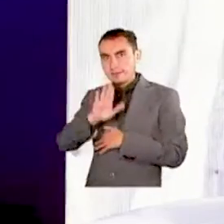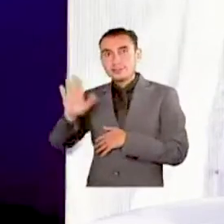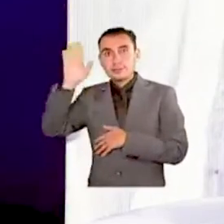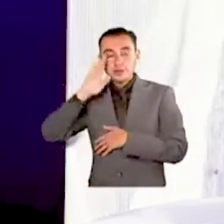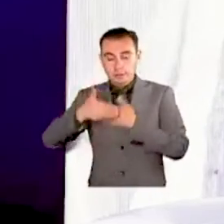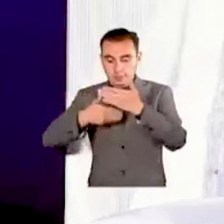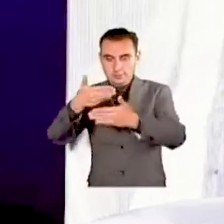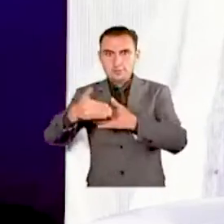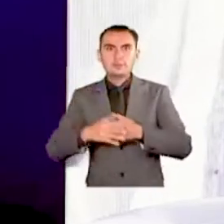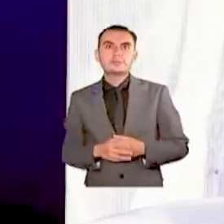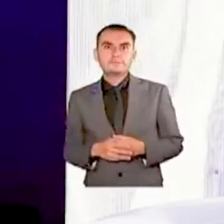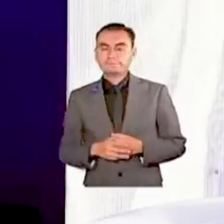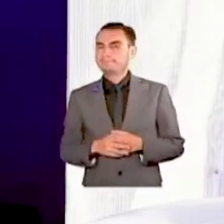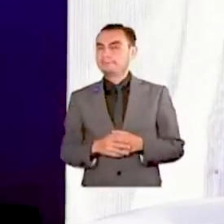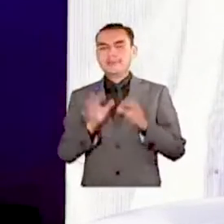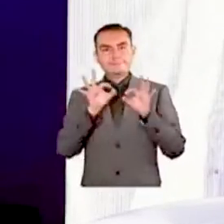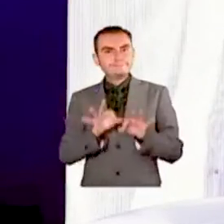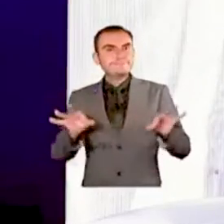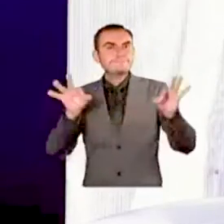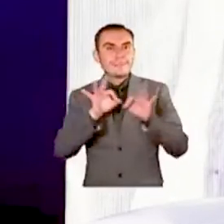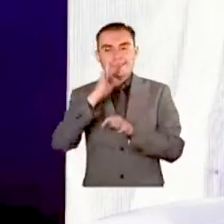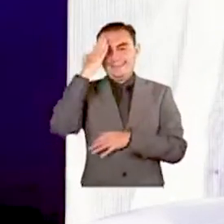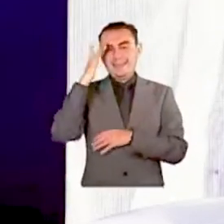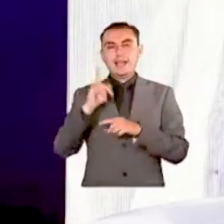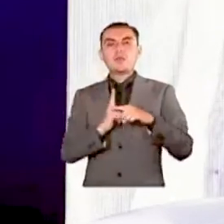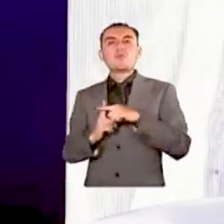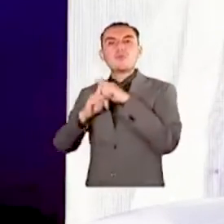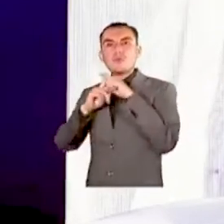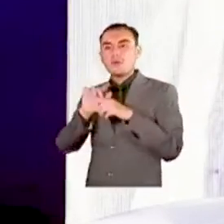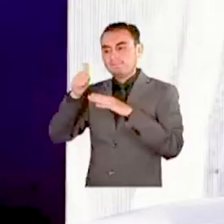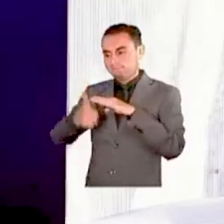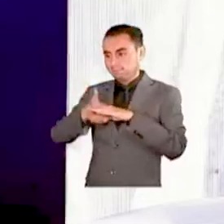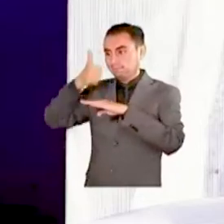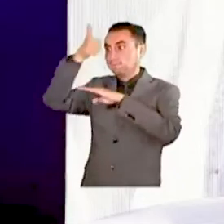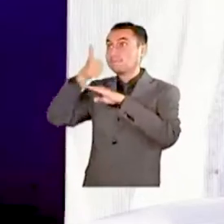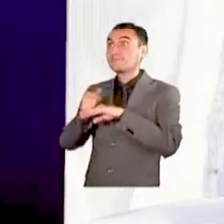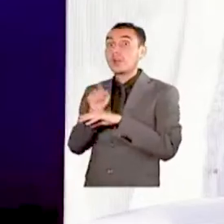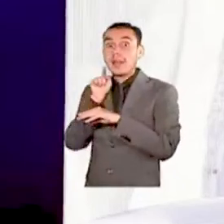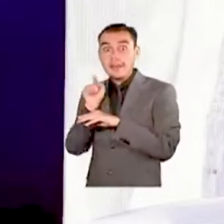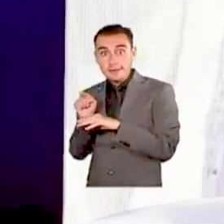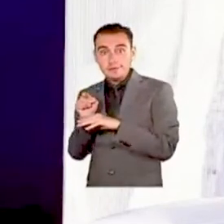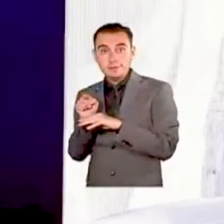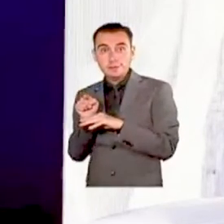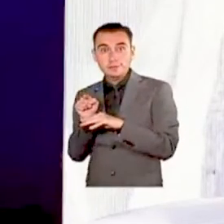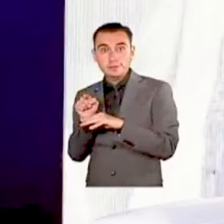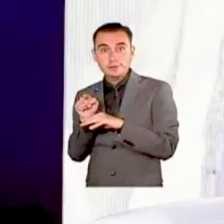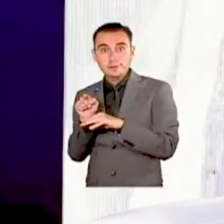Desarrollo. Importantísimo mencionar que la señora Procuradora, como cabeza del Ministerio Público,